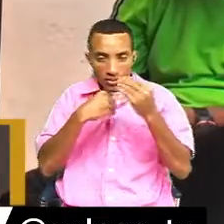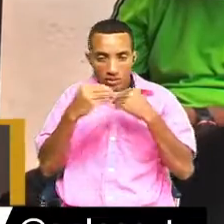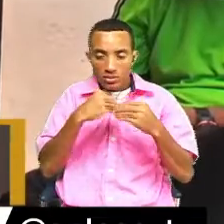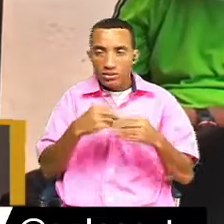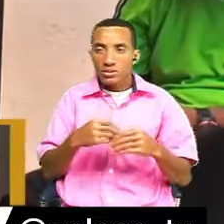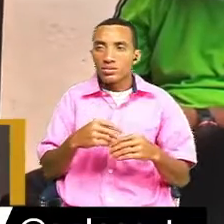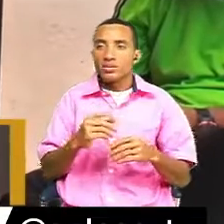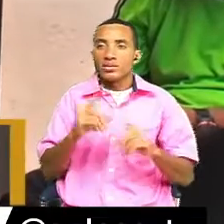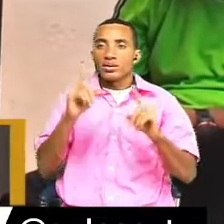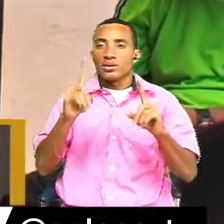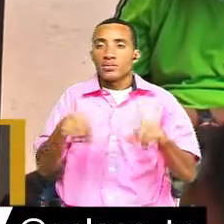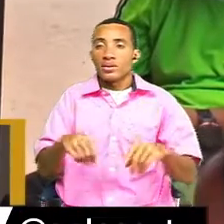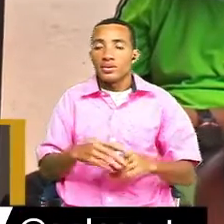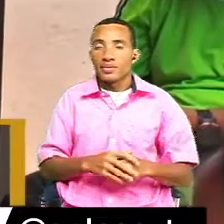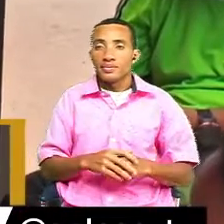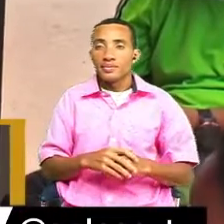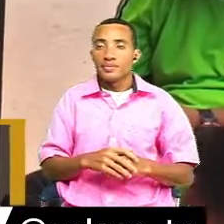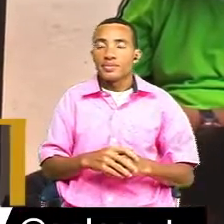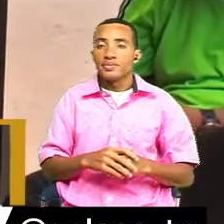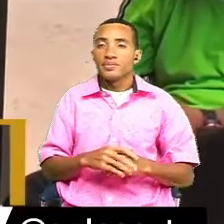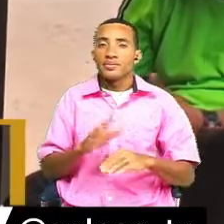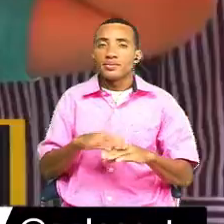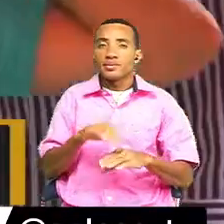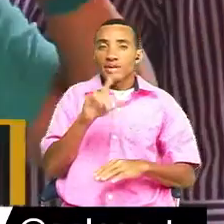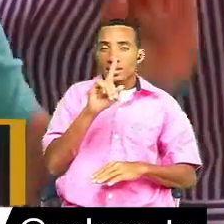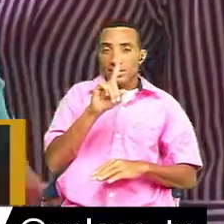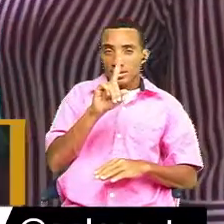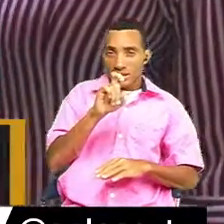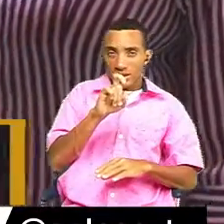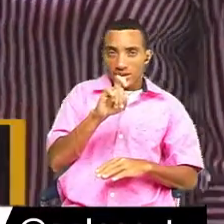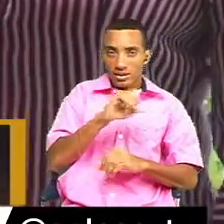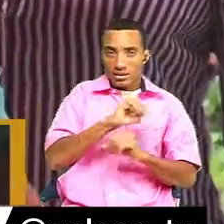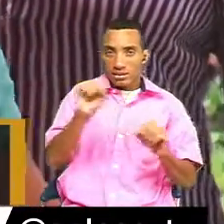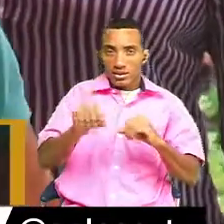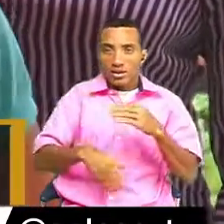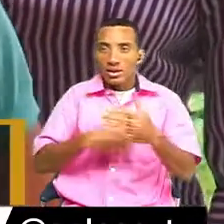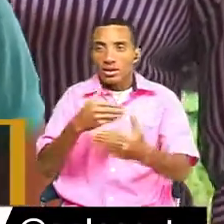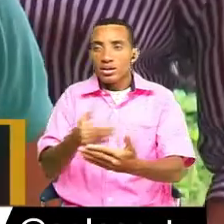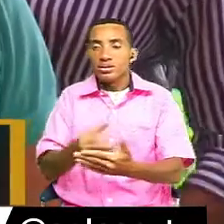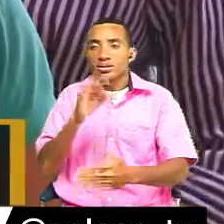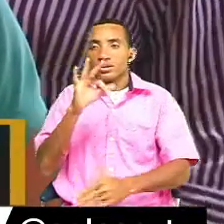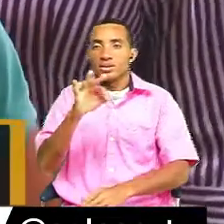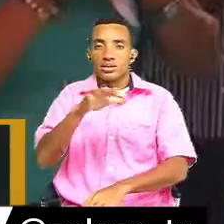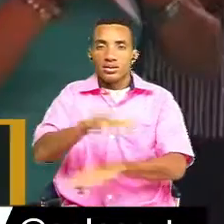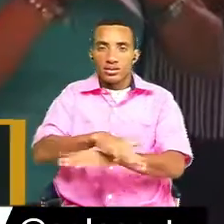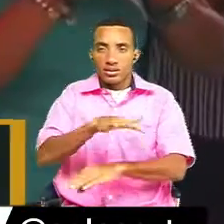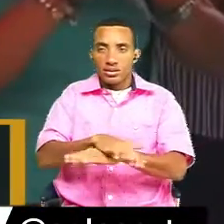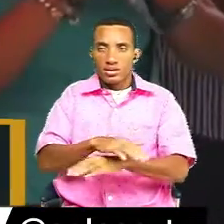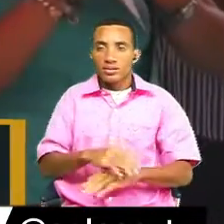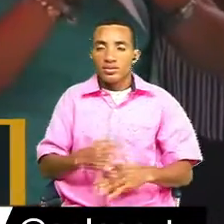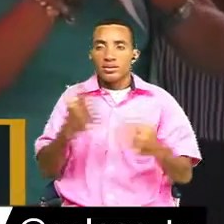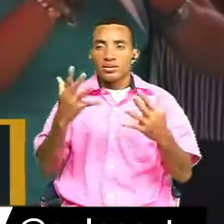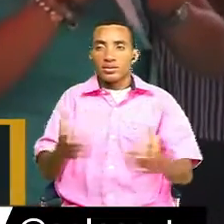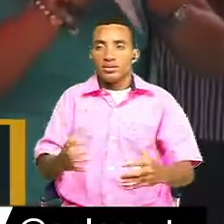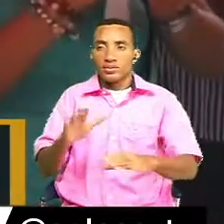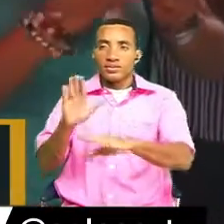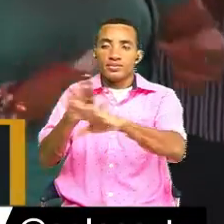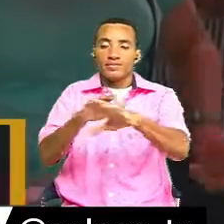e incluso van a estar desde las 6 de la mañana hasta las 3 de la tarde. Lo que le queremos decir a la